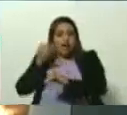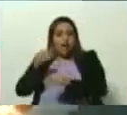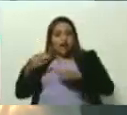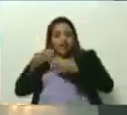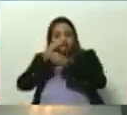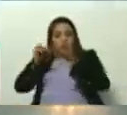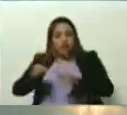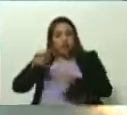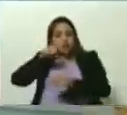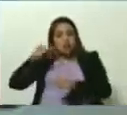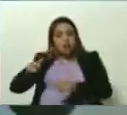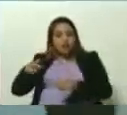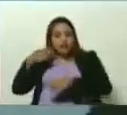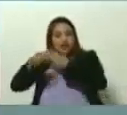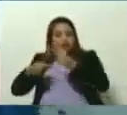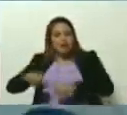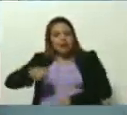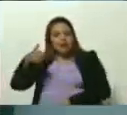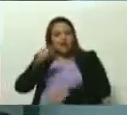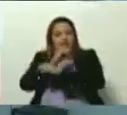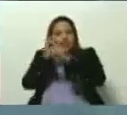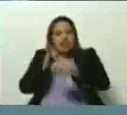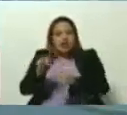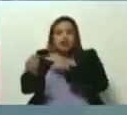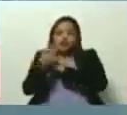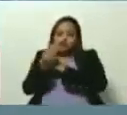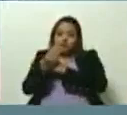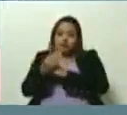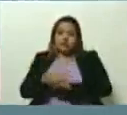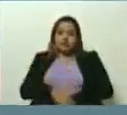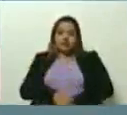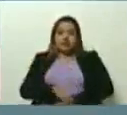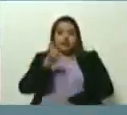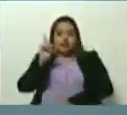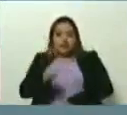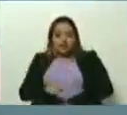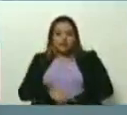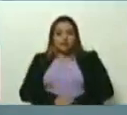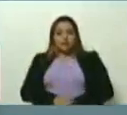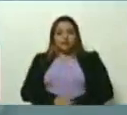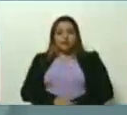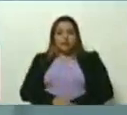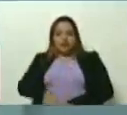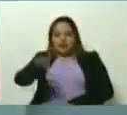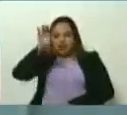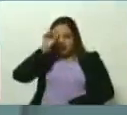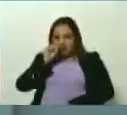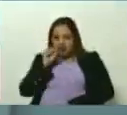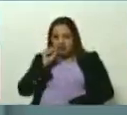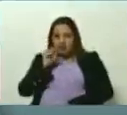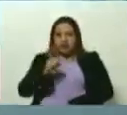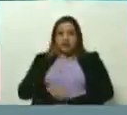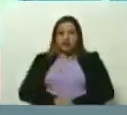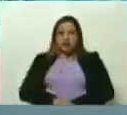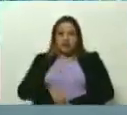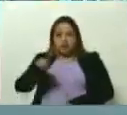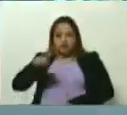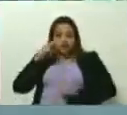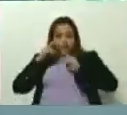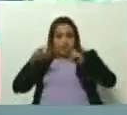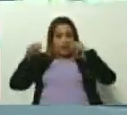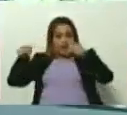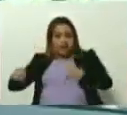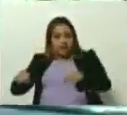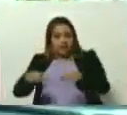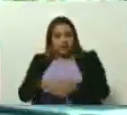para que sea más feliz, para que se proteja. Y también, bueno, que aprendan, y eso lo van a ver aquí, bueno,